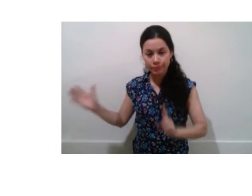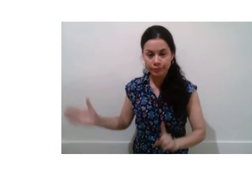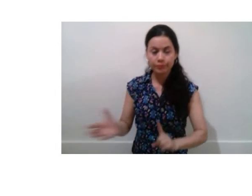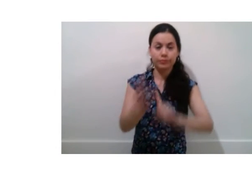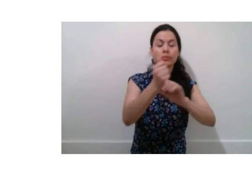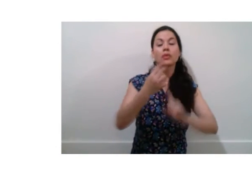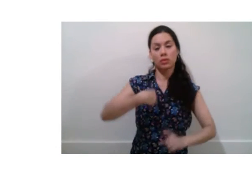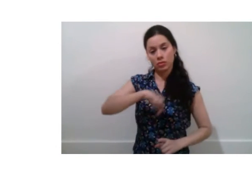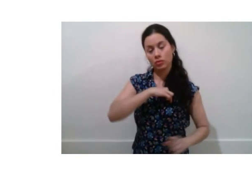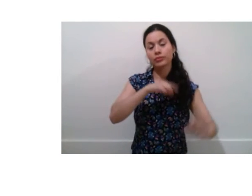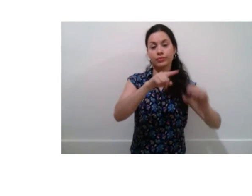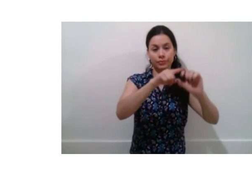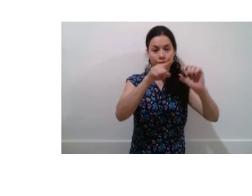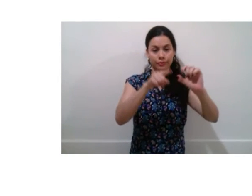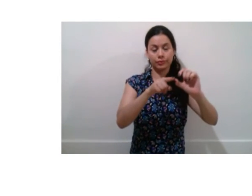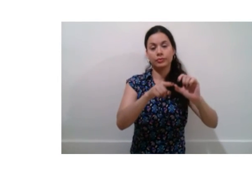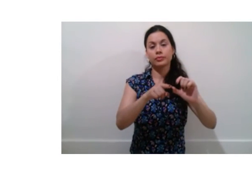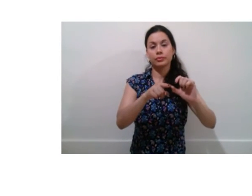obtenemos nuestra ecuación.